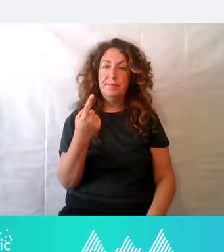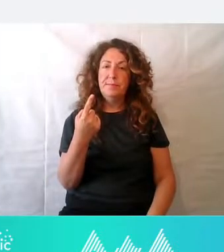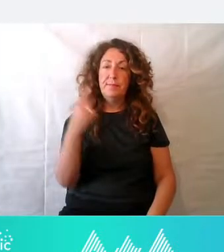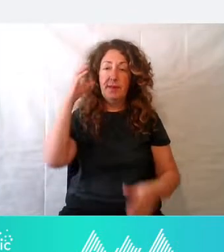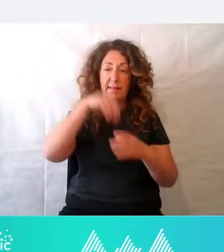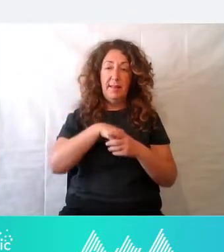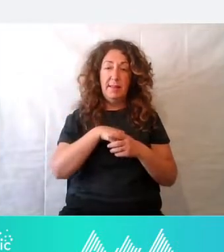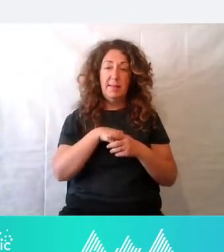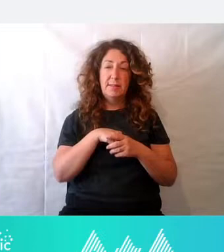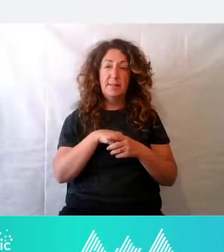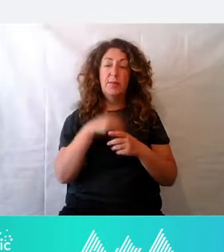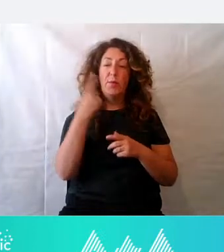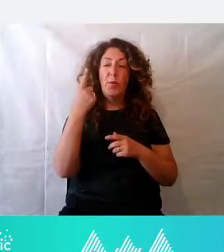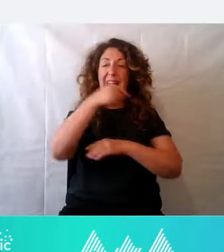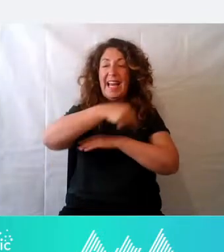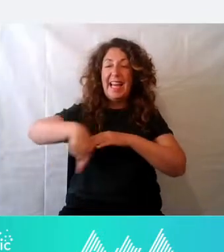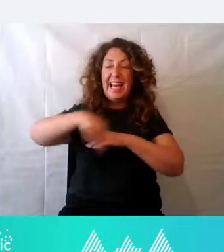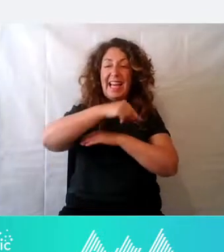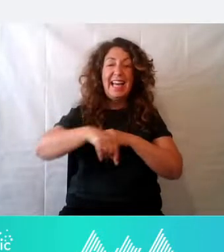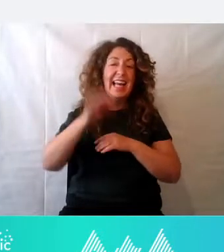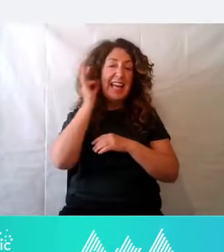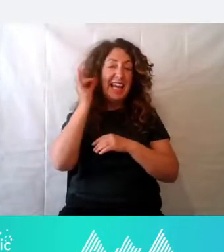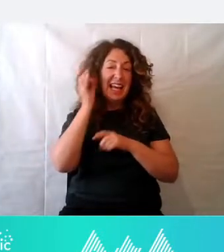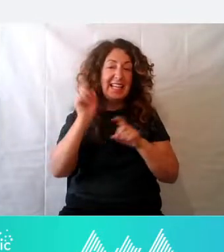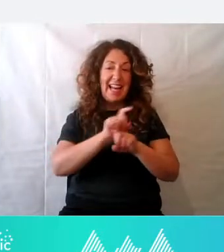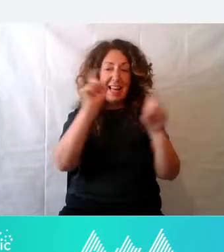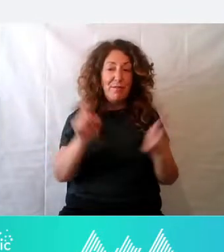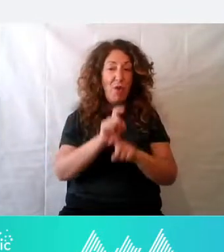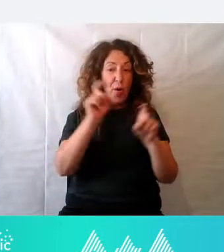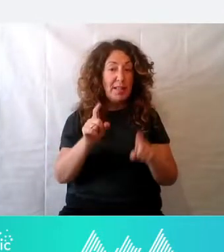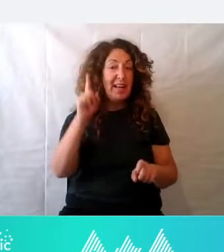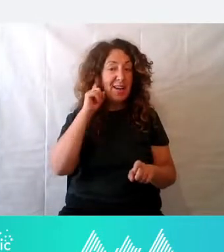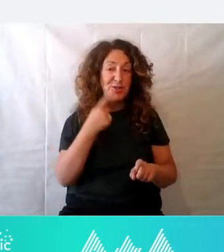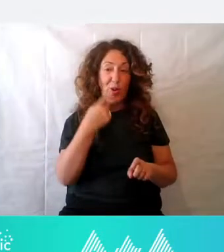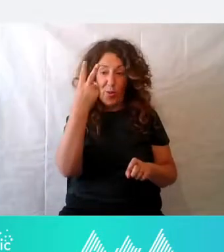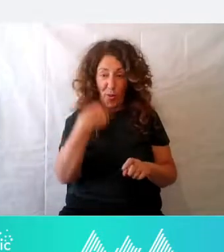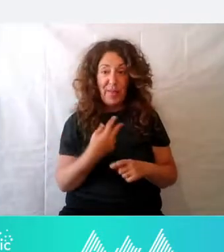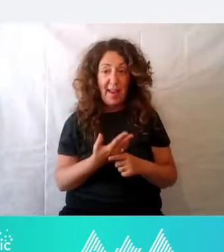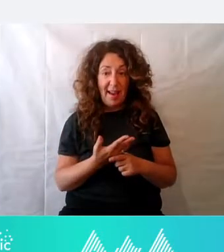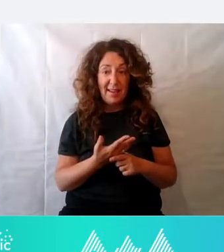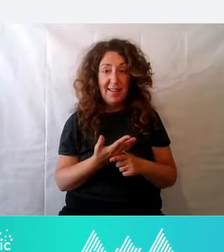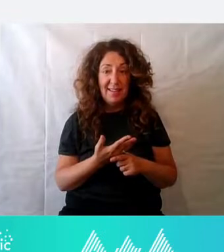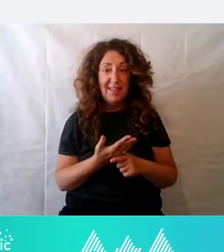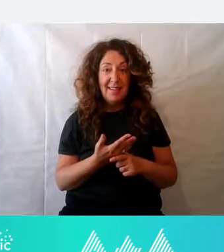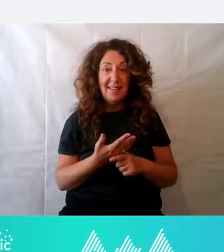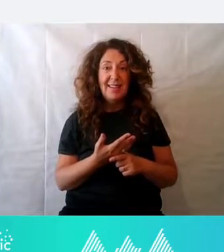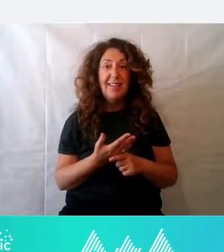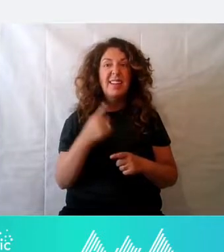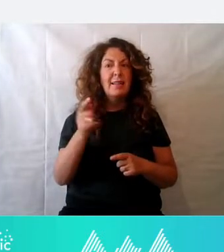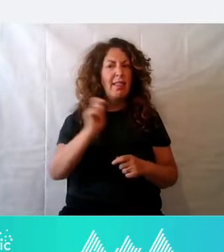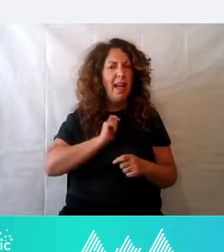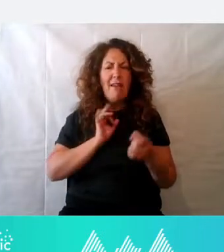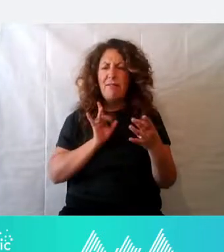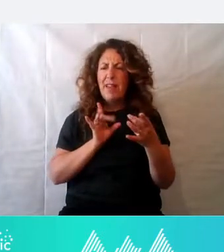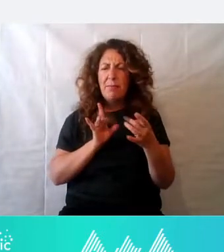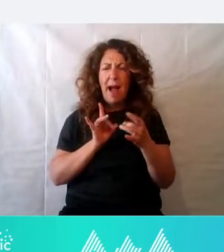ingeniera informática es desarrolladora de software que es sordociega y muchas veces nos da un feedback tremendamente valioso